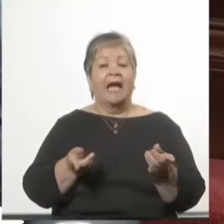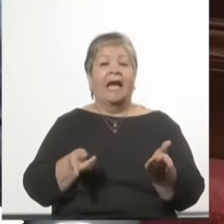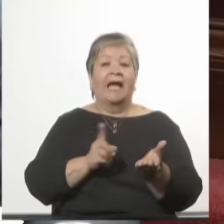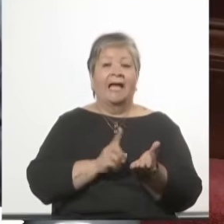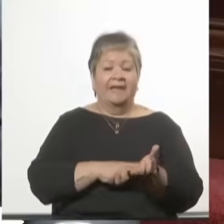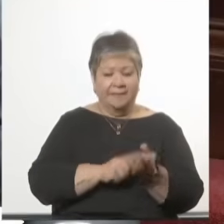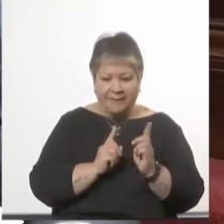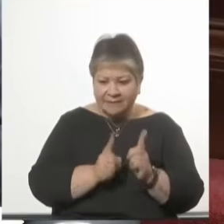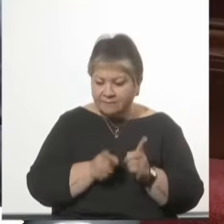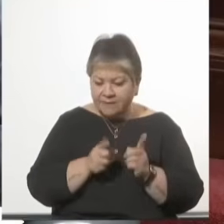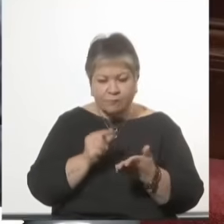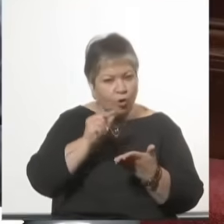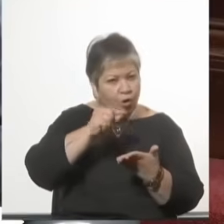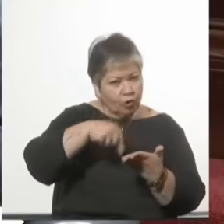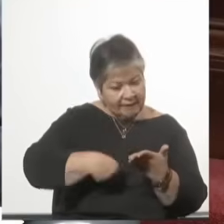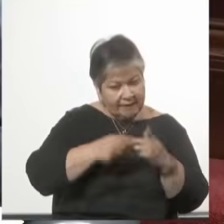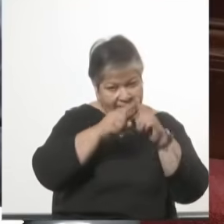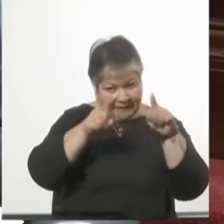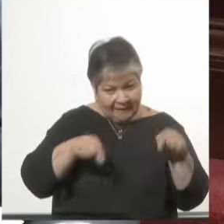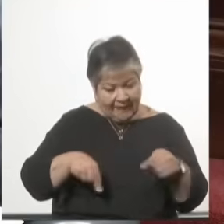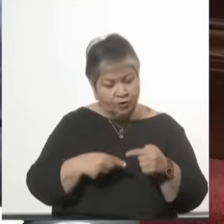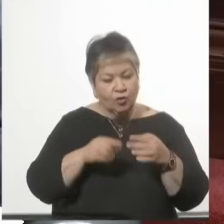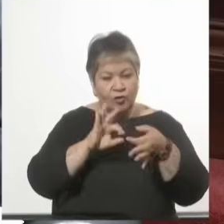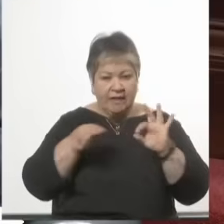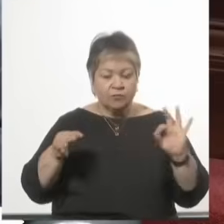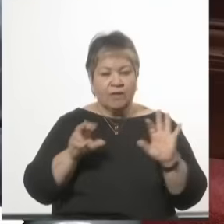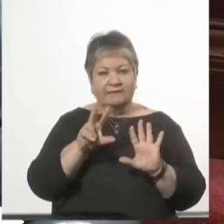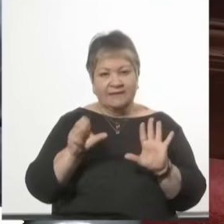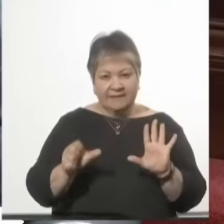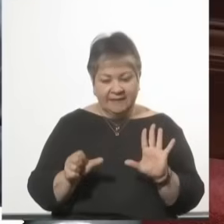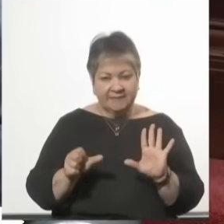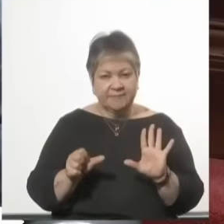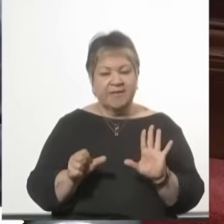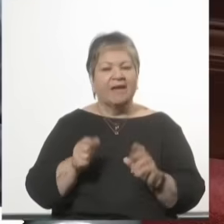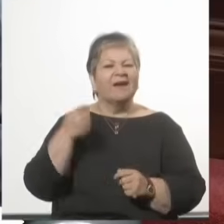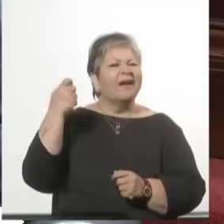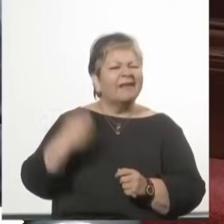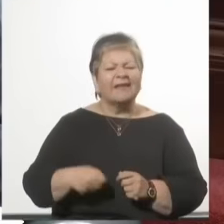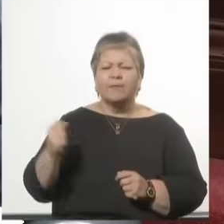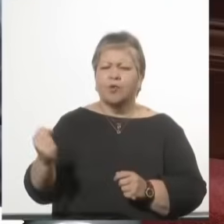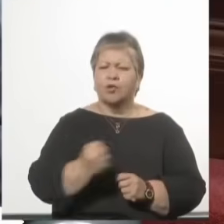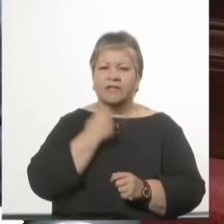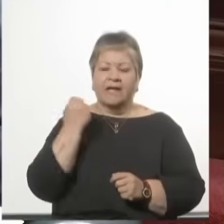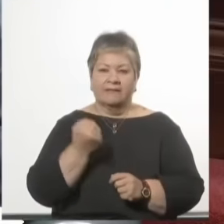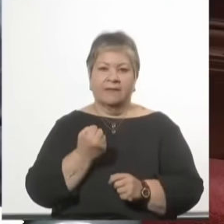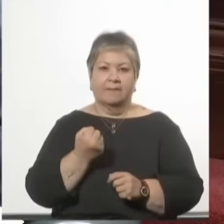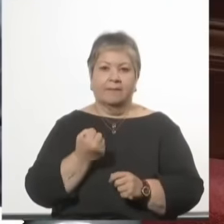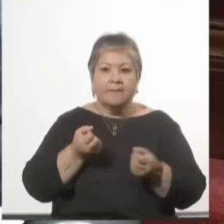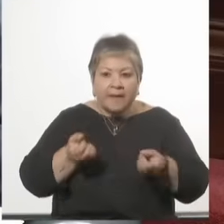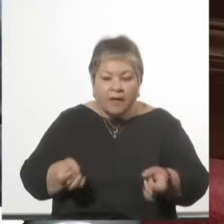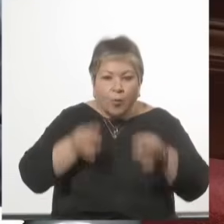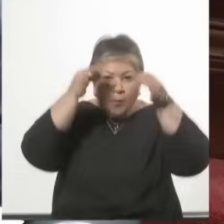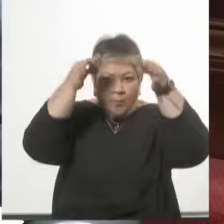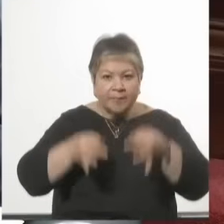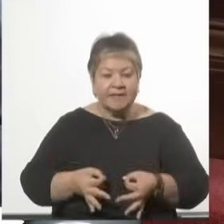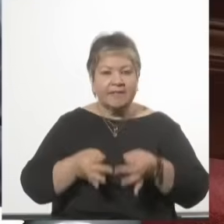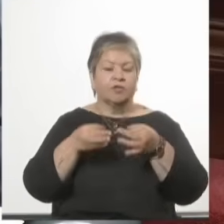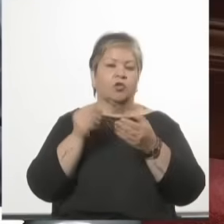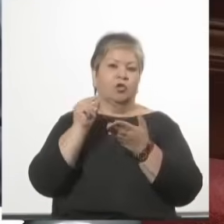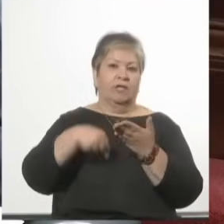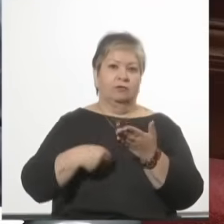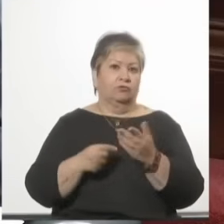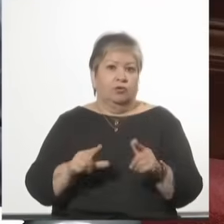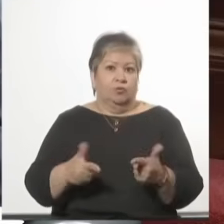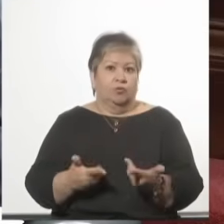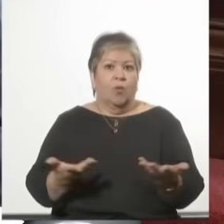propio contrato estableció en su cláusula 36 que la garantía era un requisito esencial para la activación de este contrato, de modo que sin él no habría